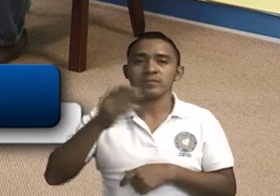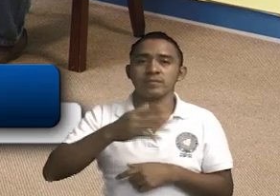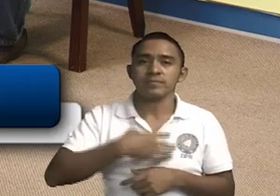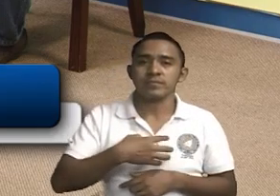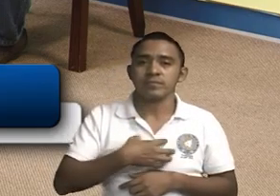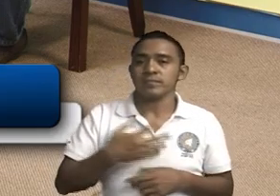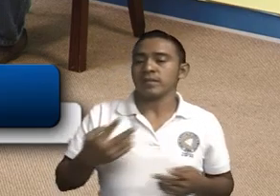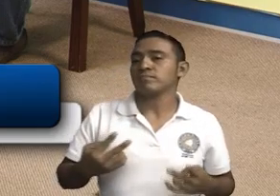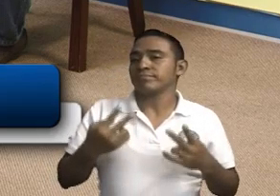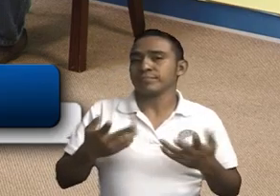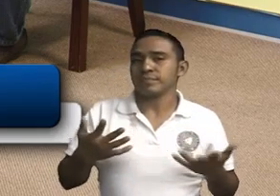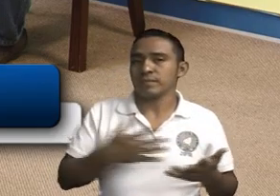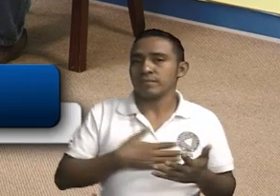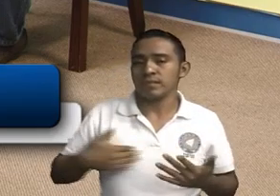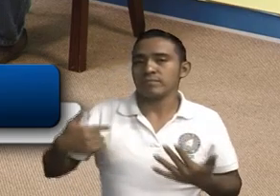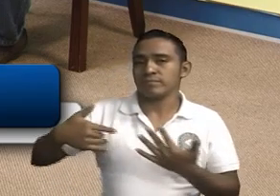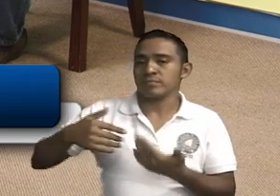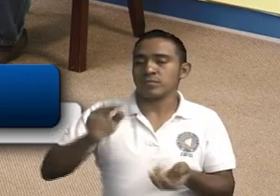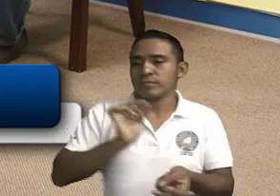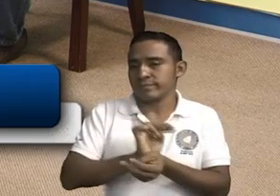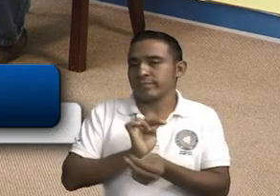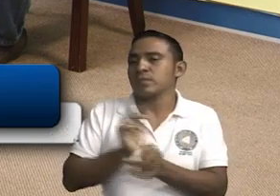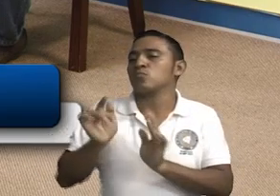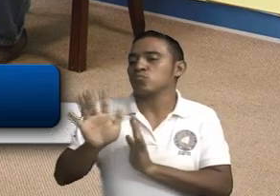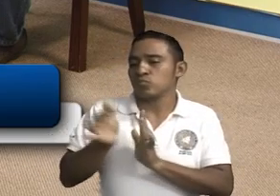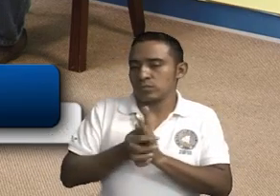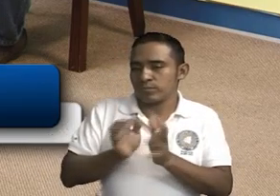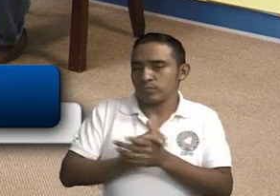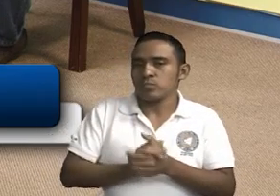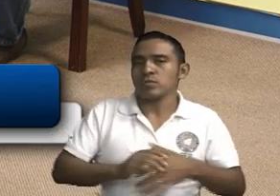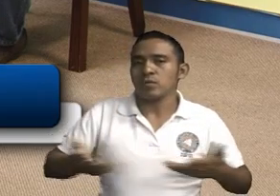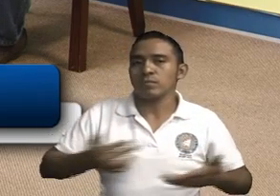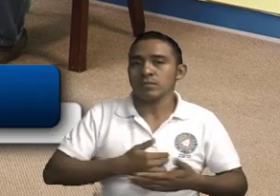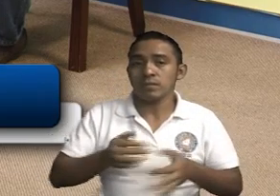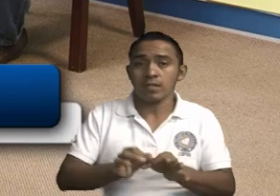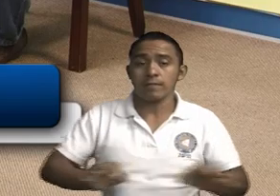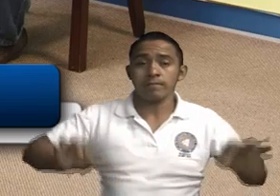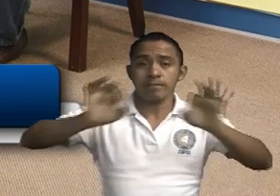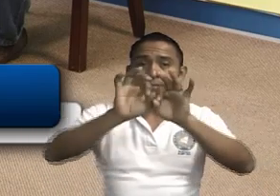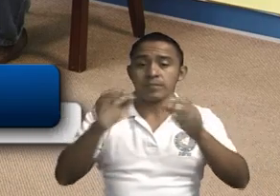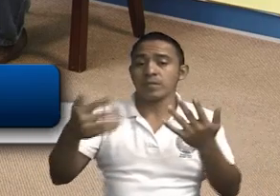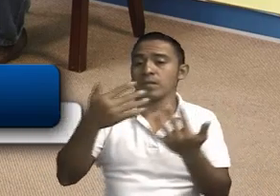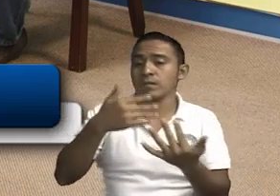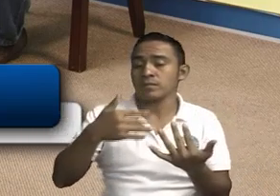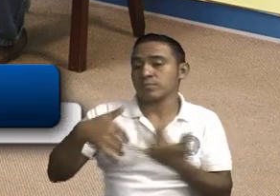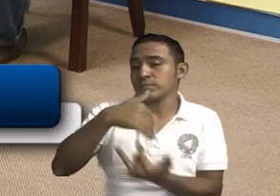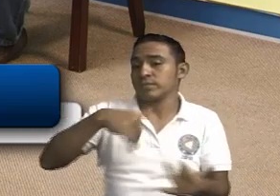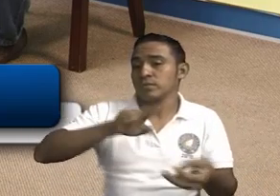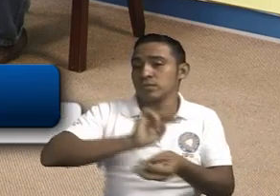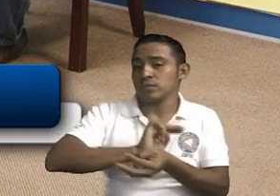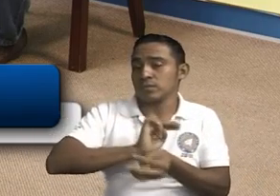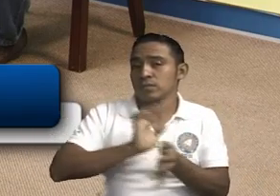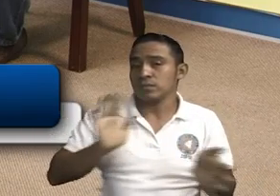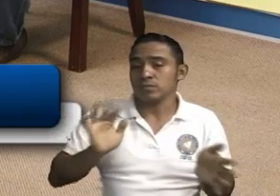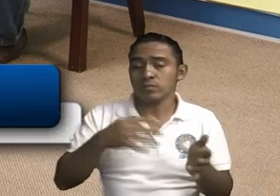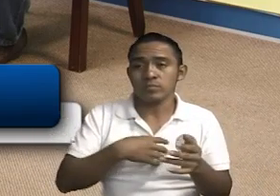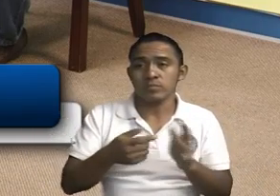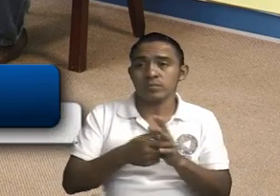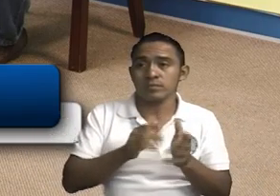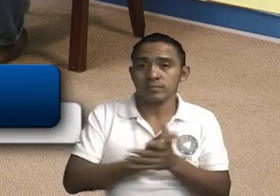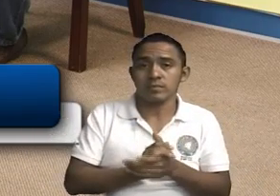para mejorar su relación tal vez con su esposa, que también es importante la relación sexual en un matrimonio, en una pareja,